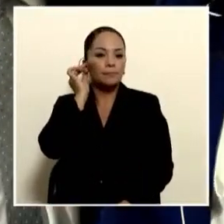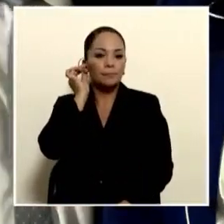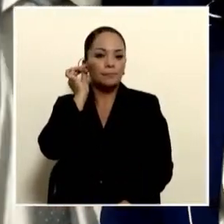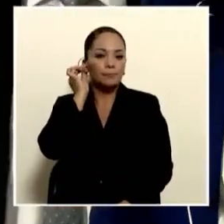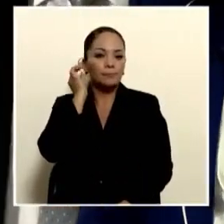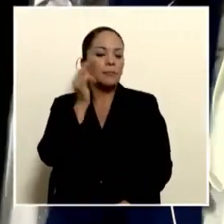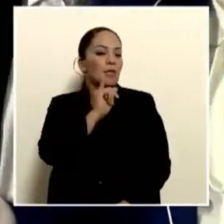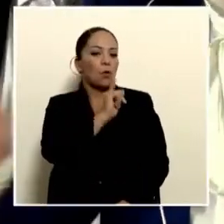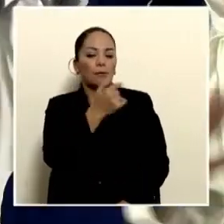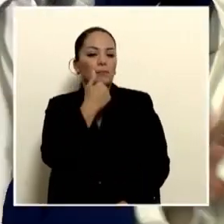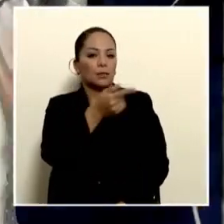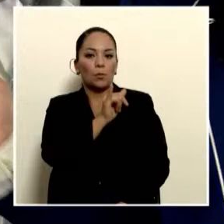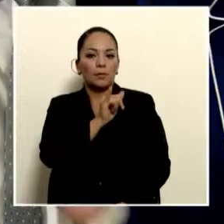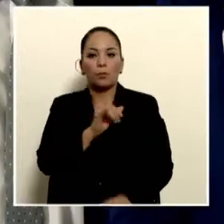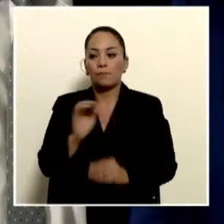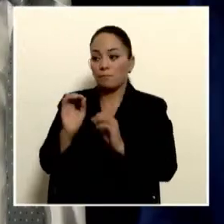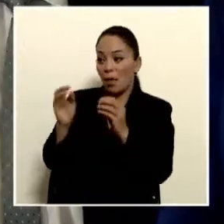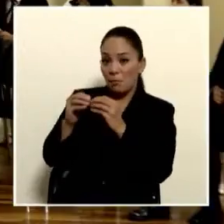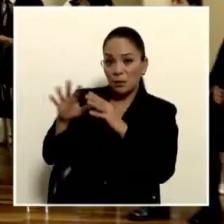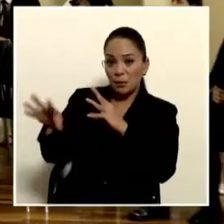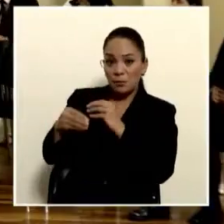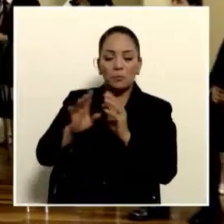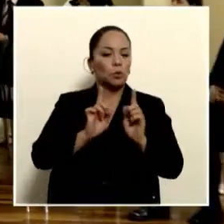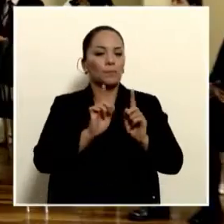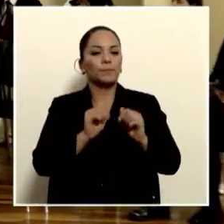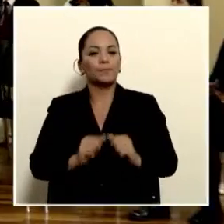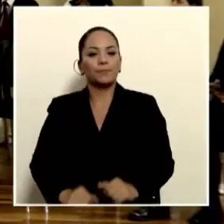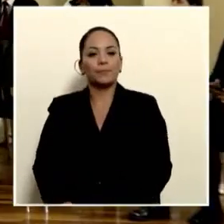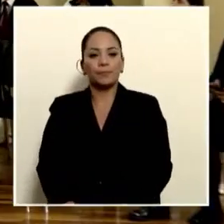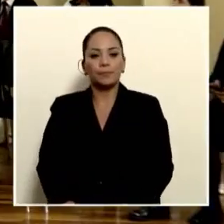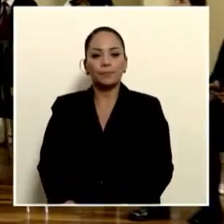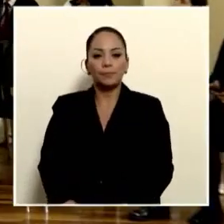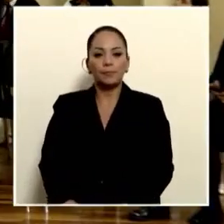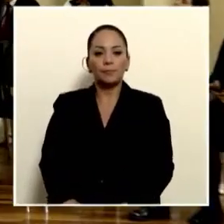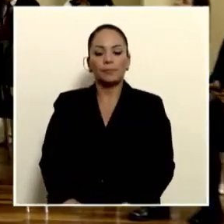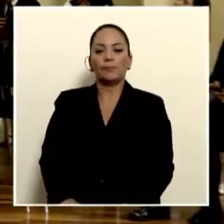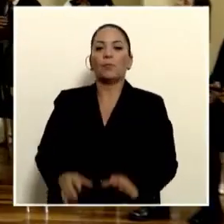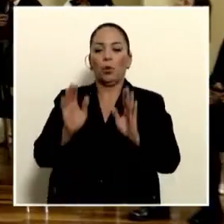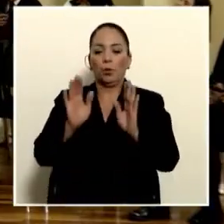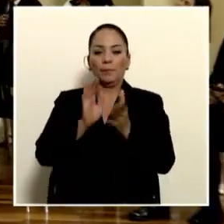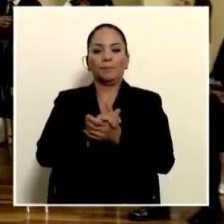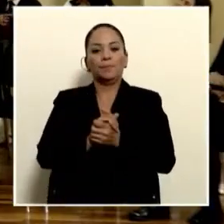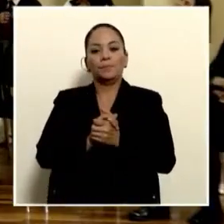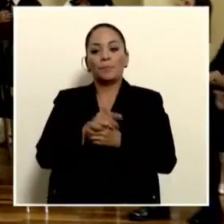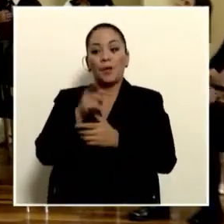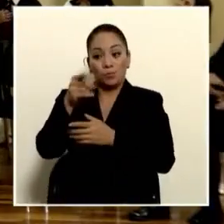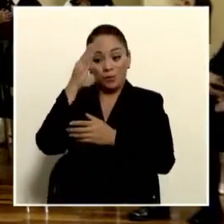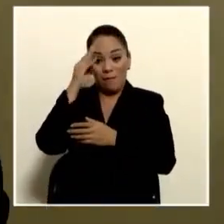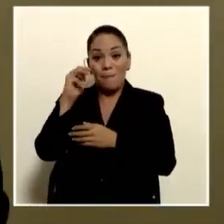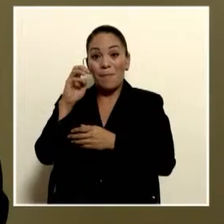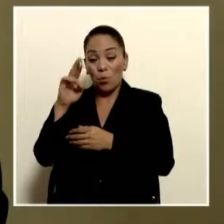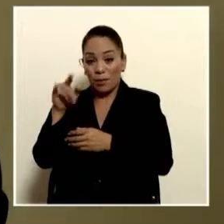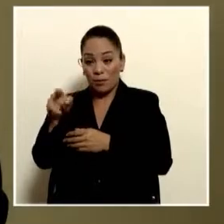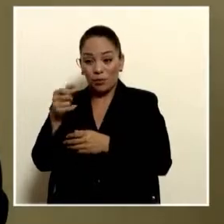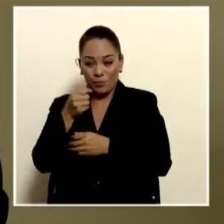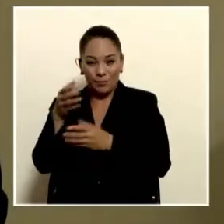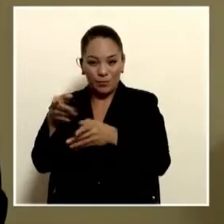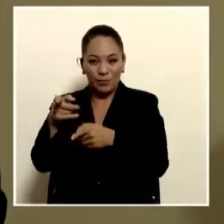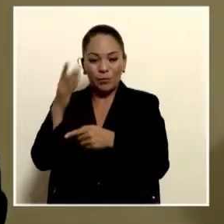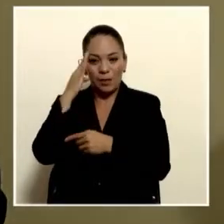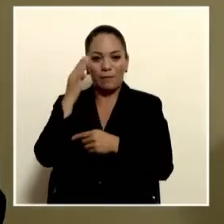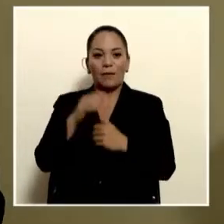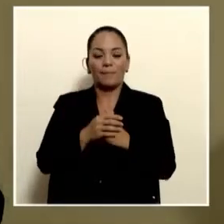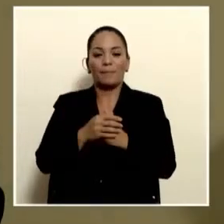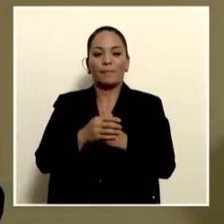mismo, presidente. No, nada que ver. Pero, Mauricio, usted sabe que el comerse la bronca se va a manifestar de una manera